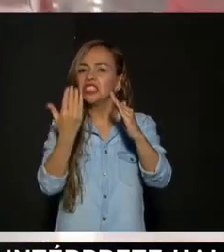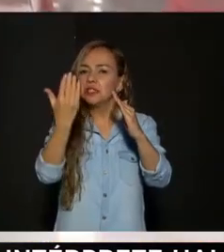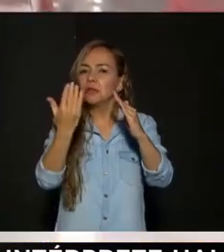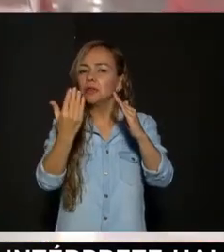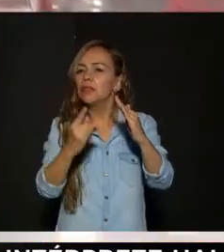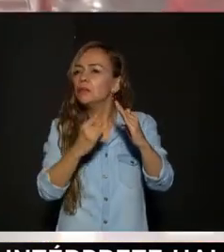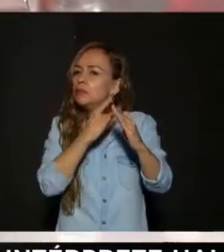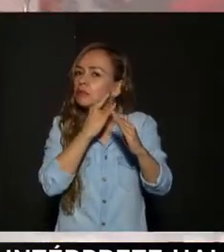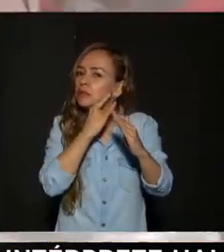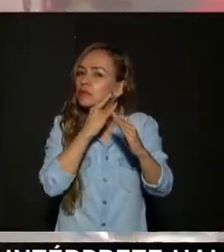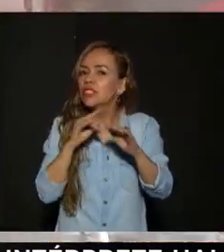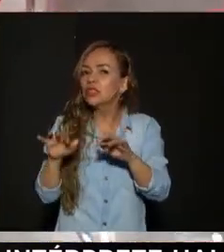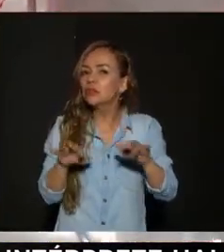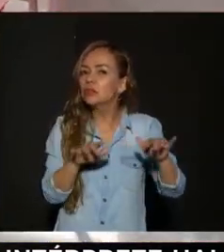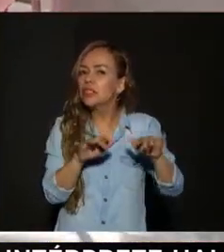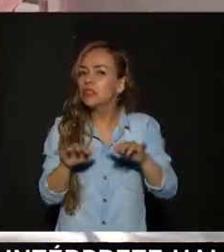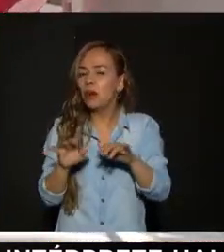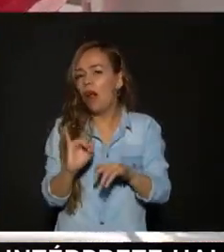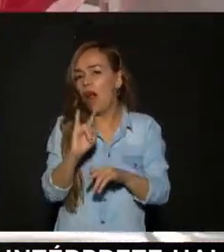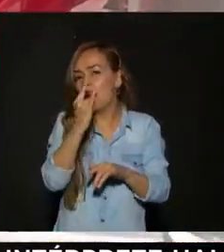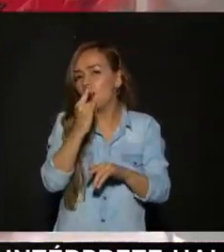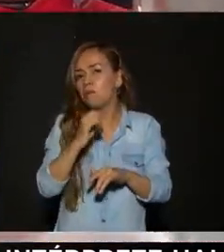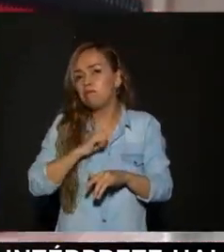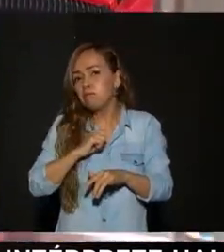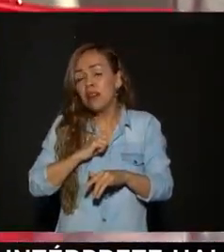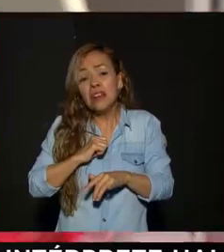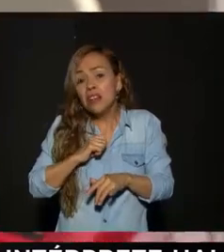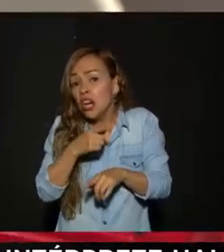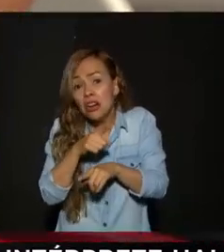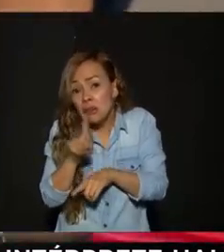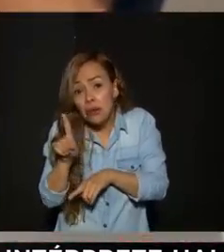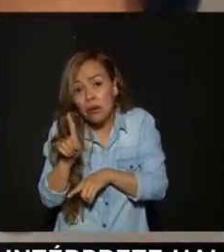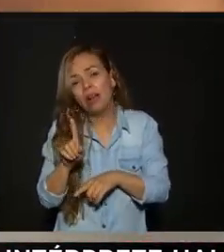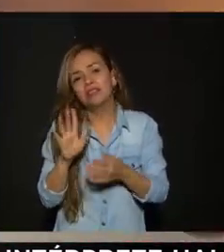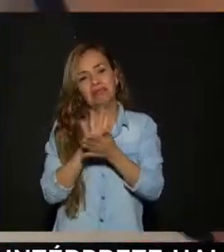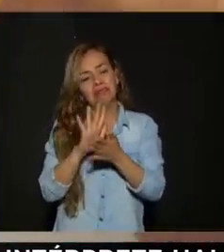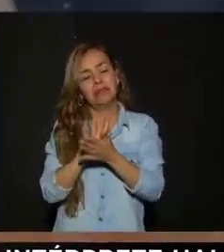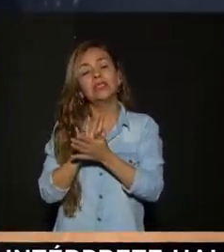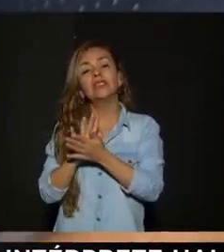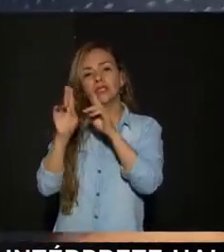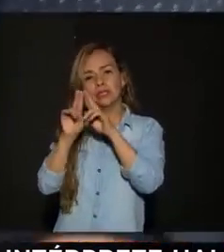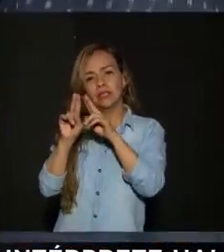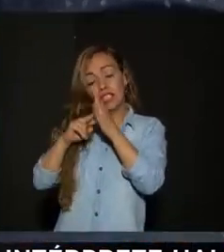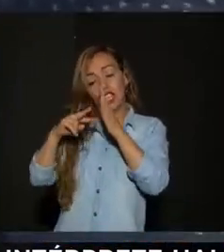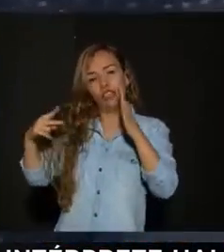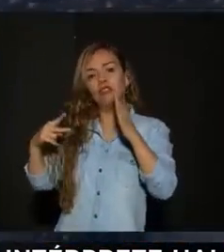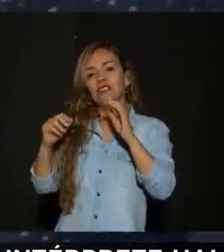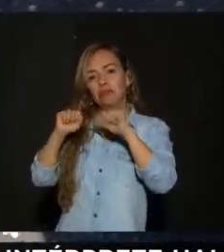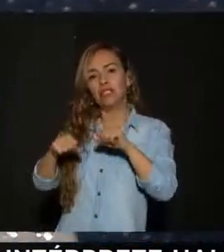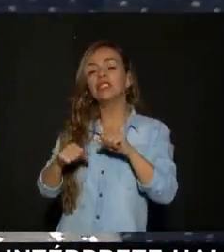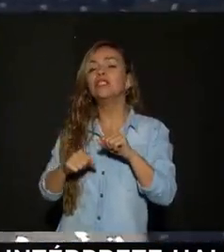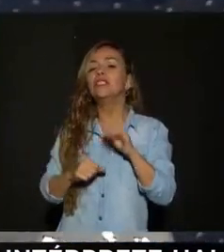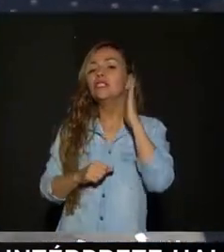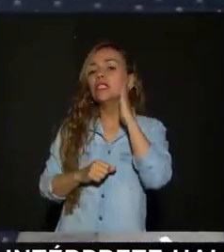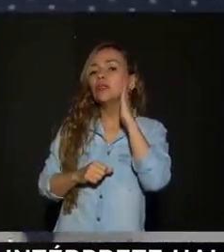sirva de una referencia, lo pueden hacer, pero si no tenemos, tenemos la ayuda de la tecnología, que ustedes saben que por acá siempre he compartido